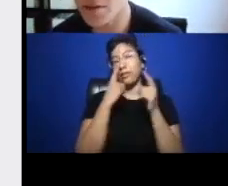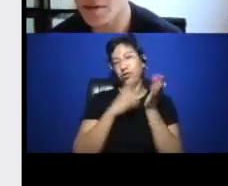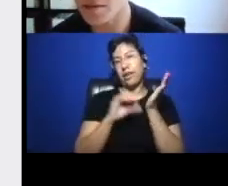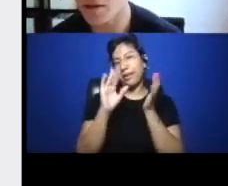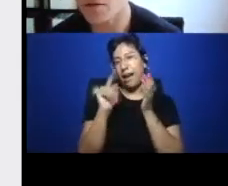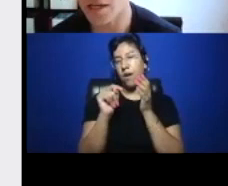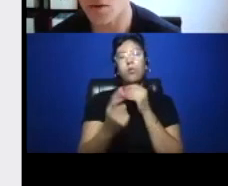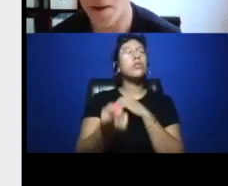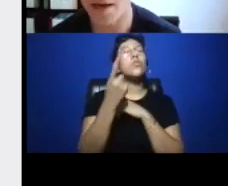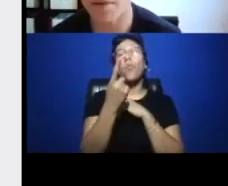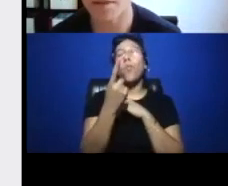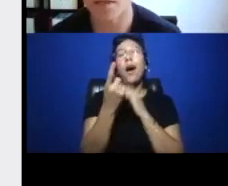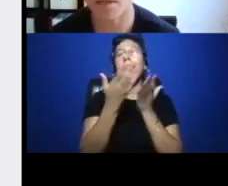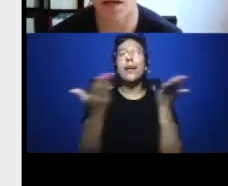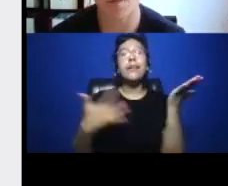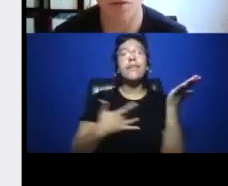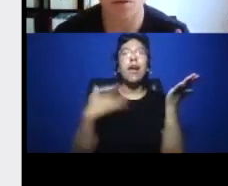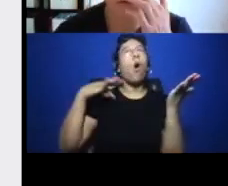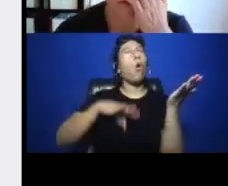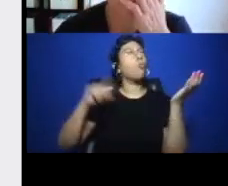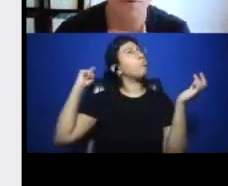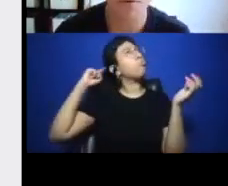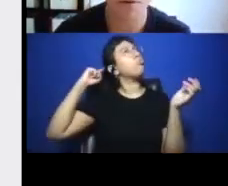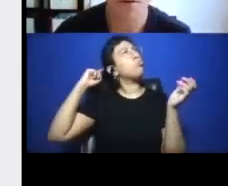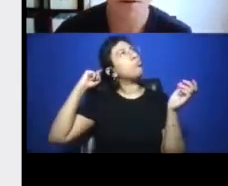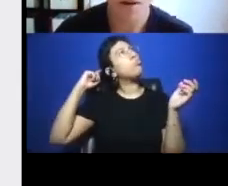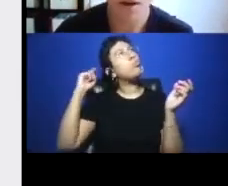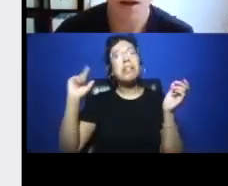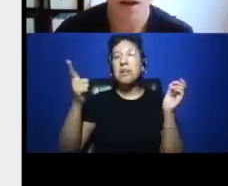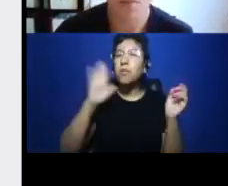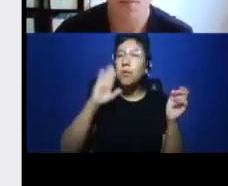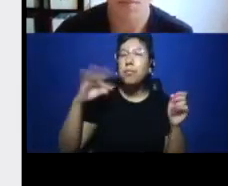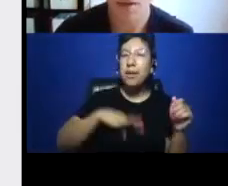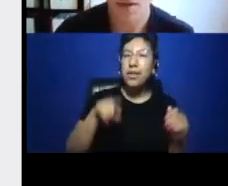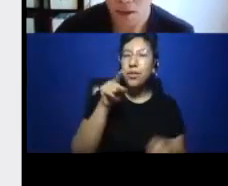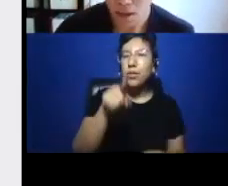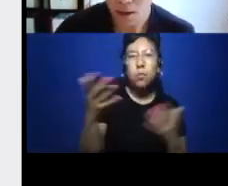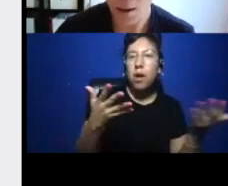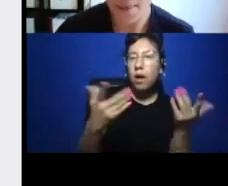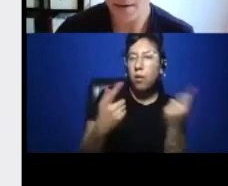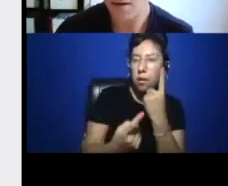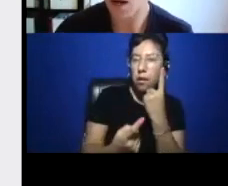Entonces, me gustaría escuchar una cosa que se llevan con ustedes que va a ser útil.